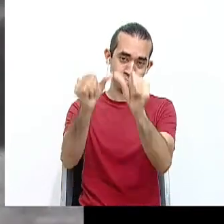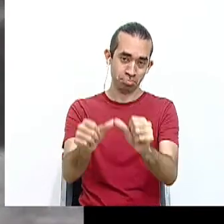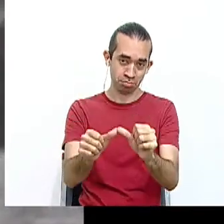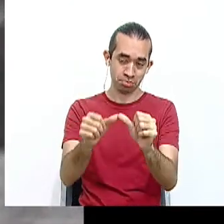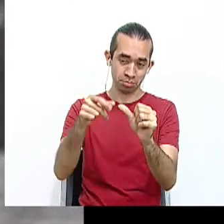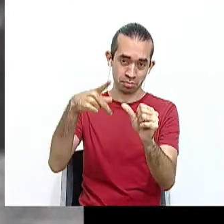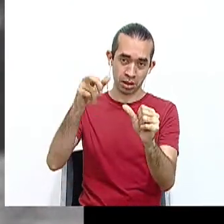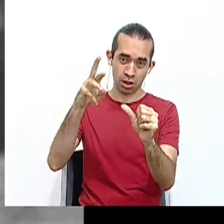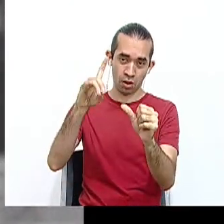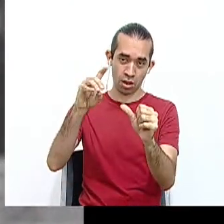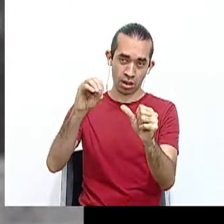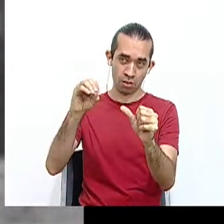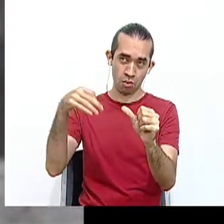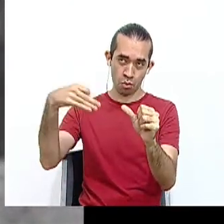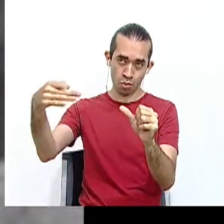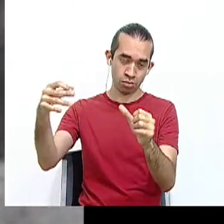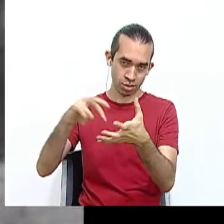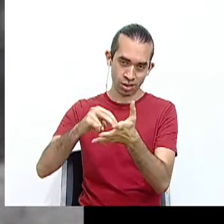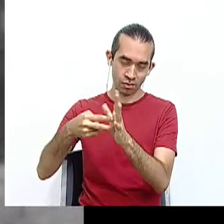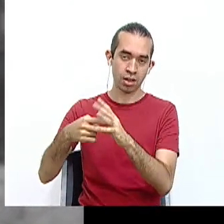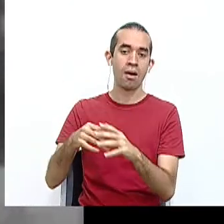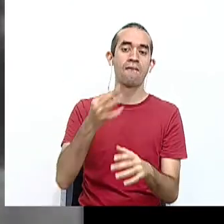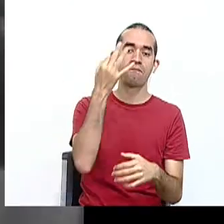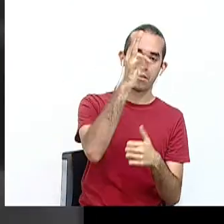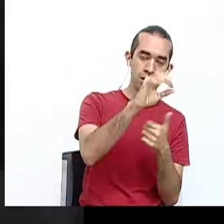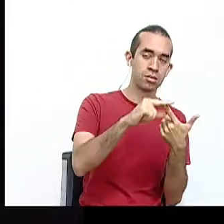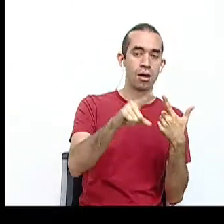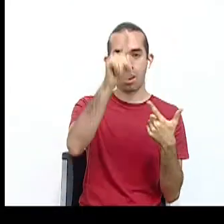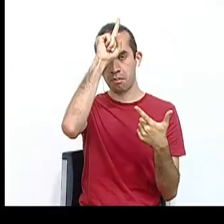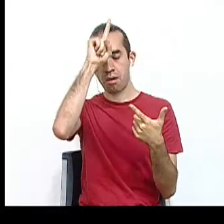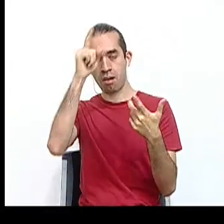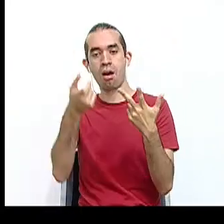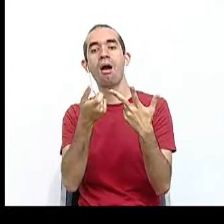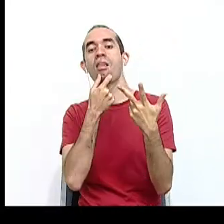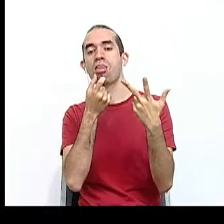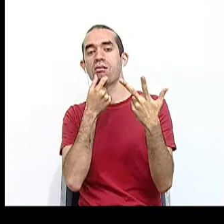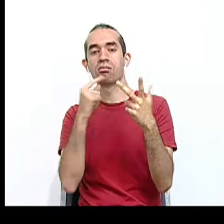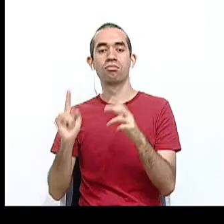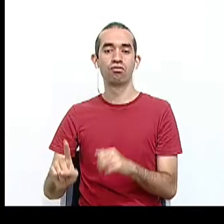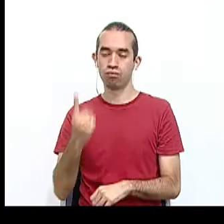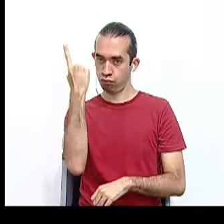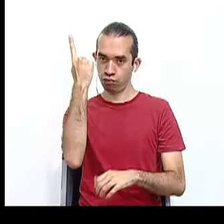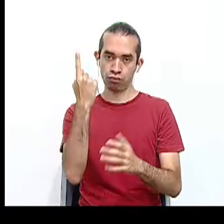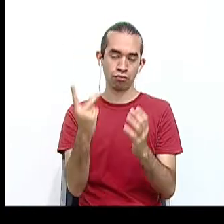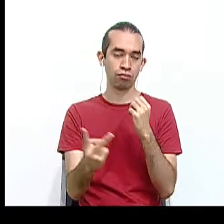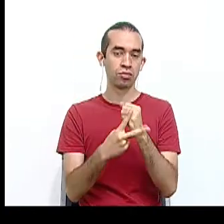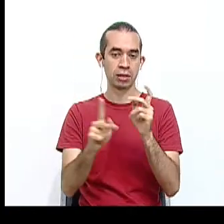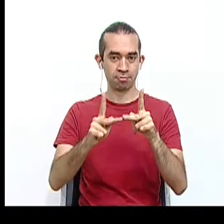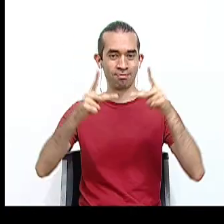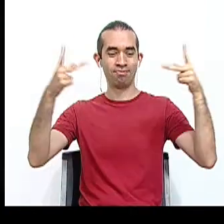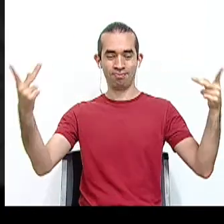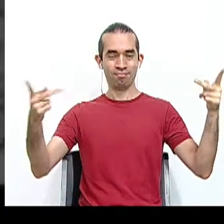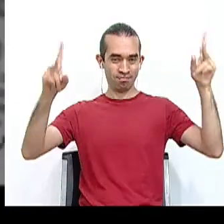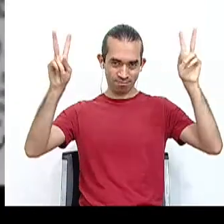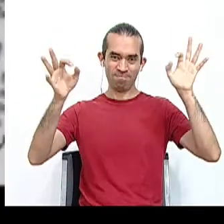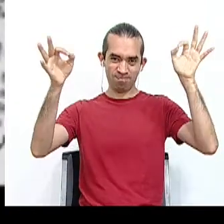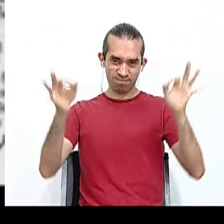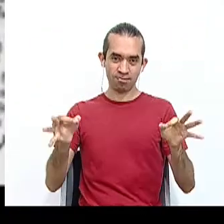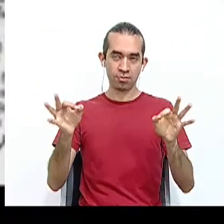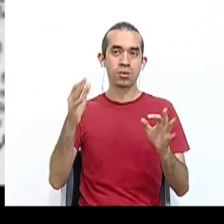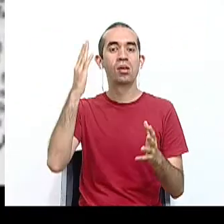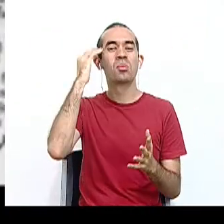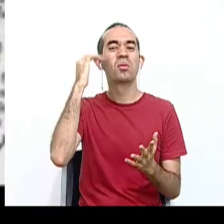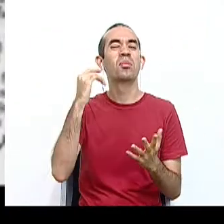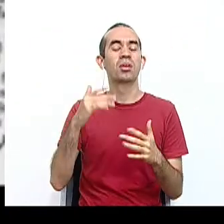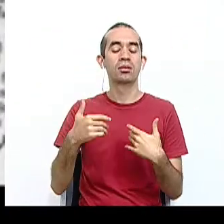En Francia, Alemania, Inglaterra, aparecieron los primeros prototipos de prensa que dieron pie a los